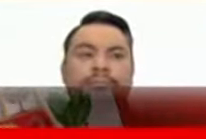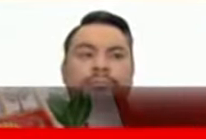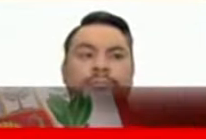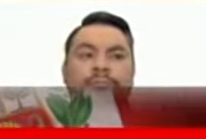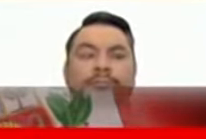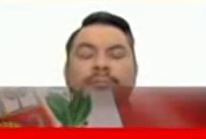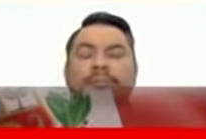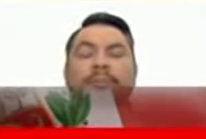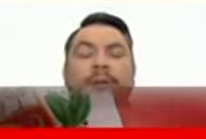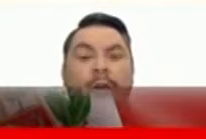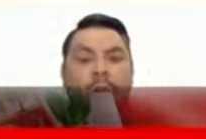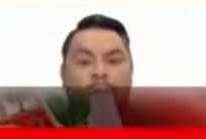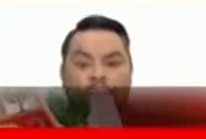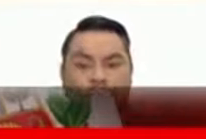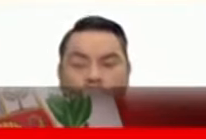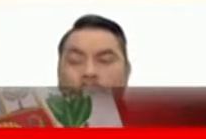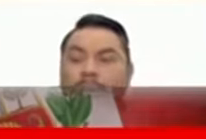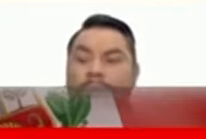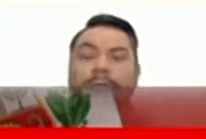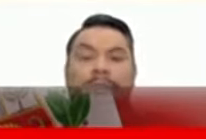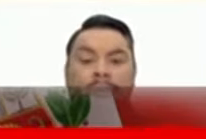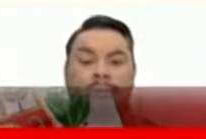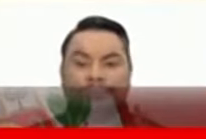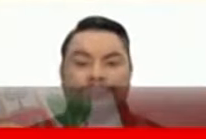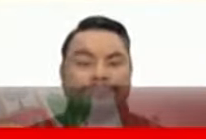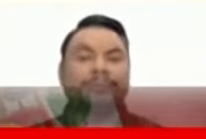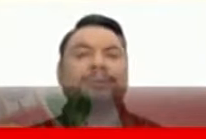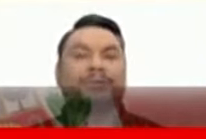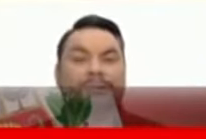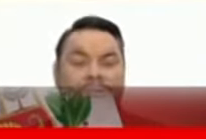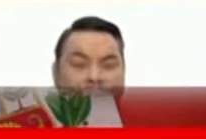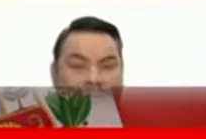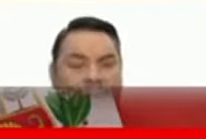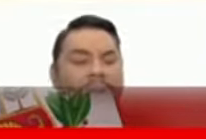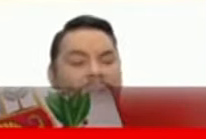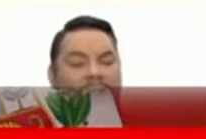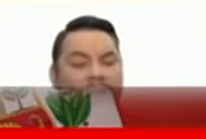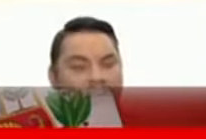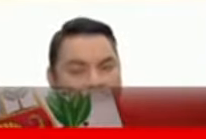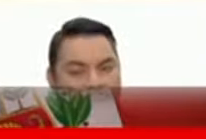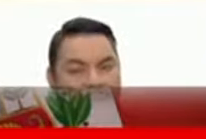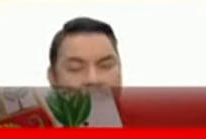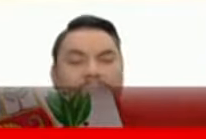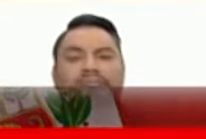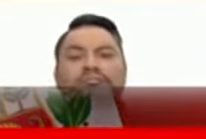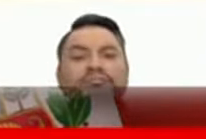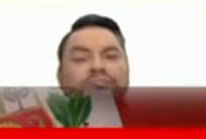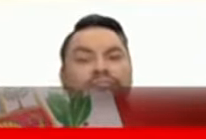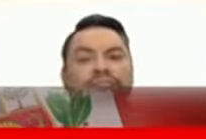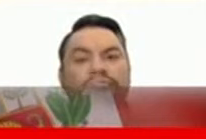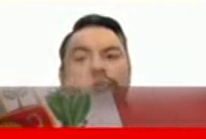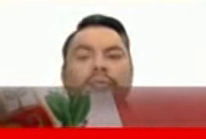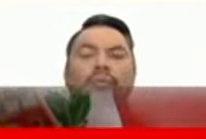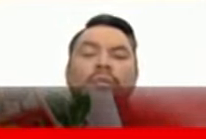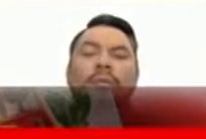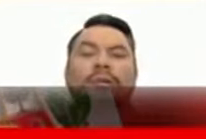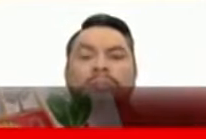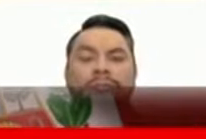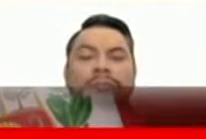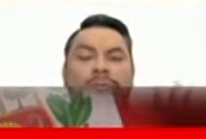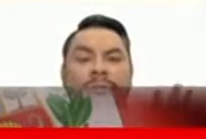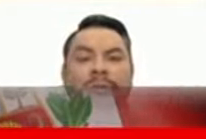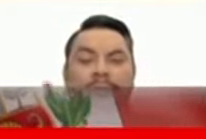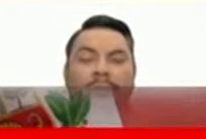A continuación, el señor viceministro de Relaciones Exteriores dará lectura a la Resolución Suprema número